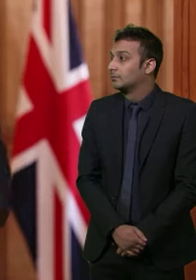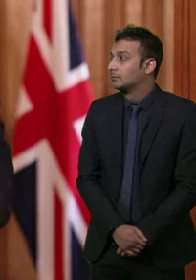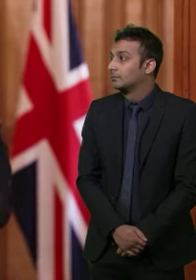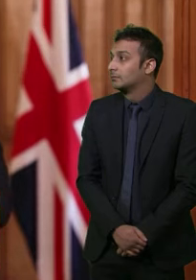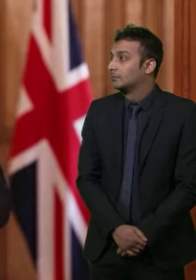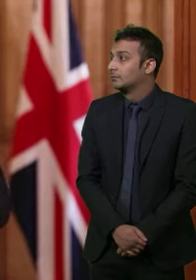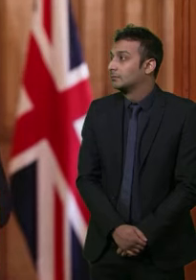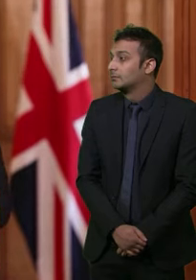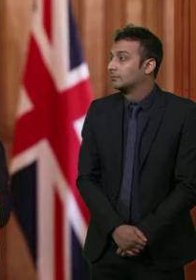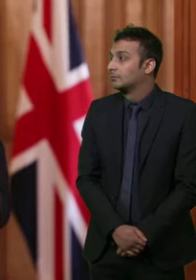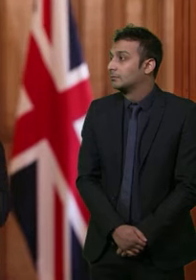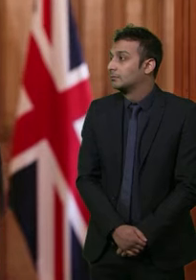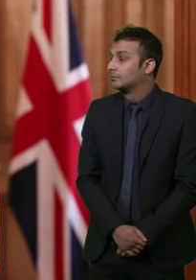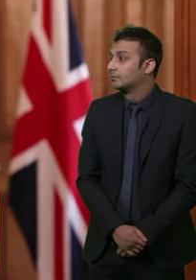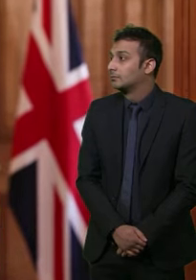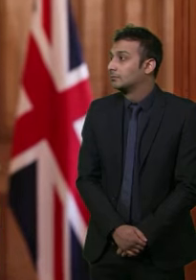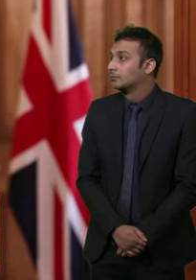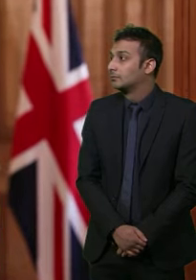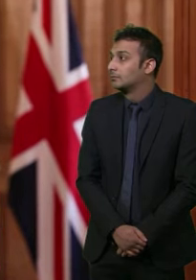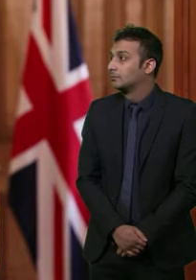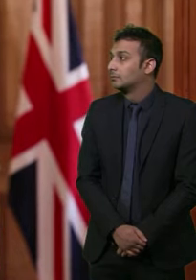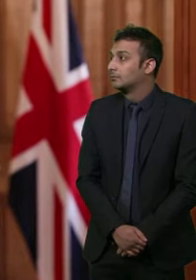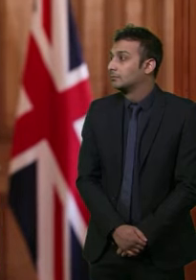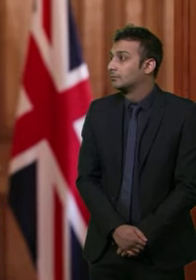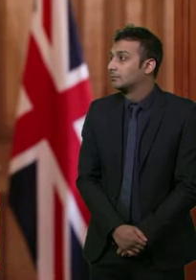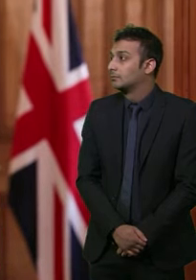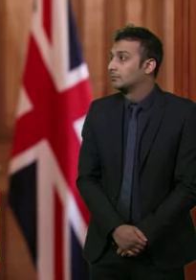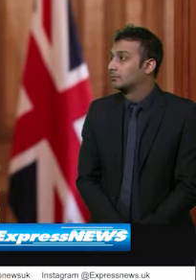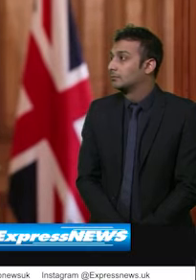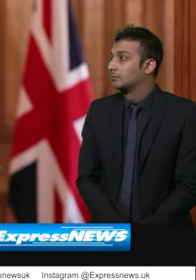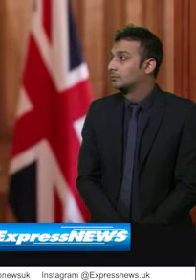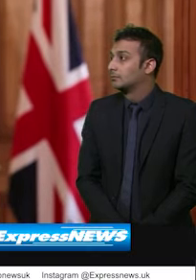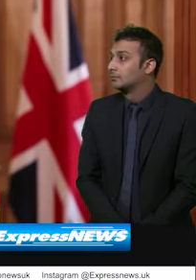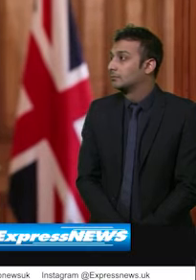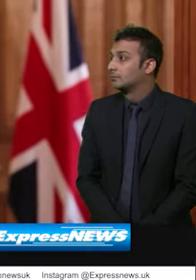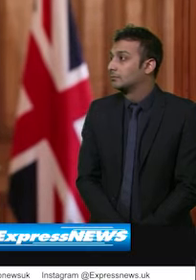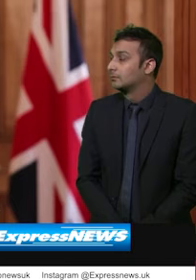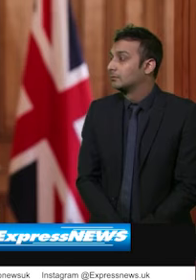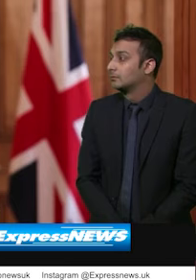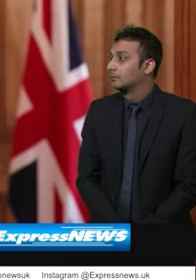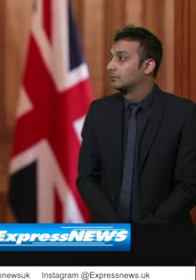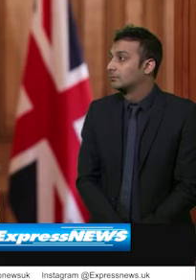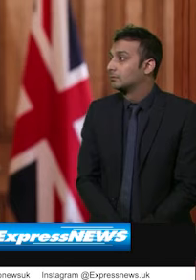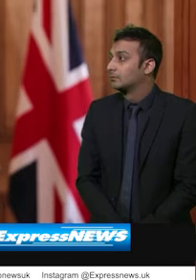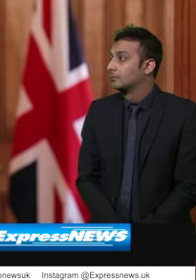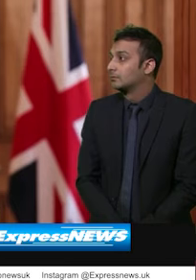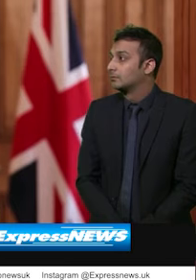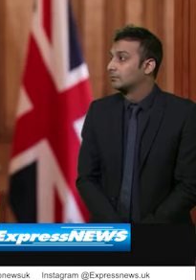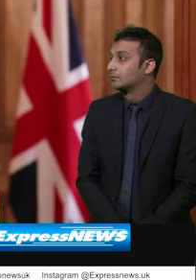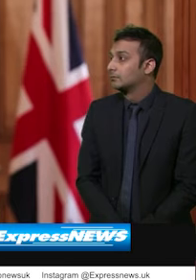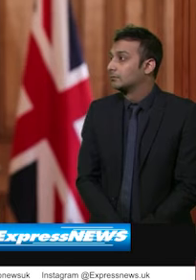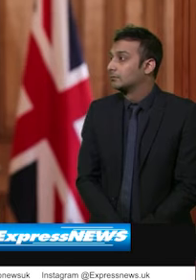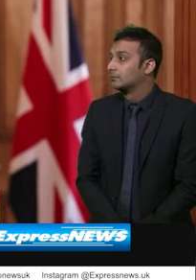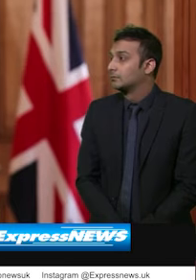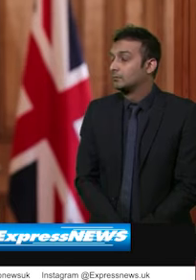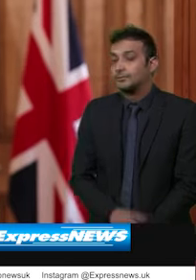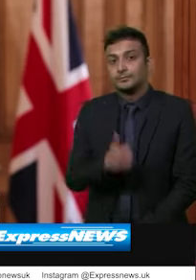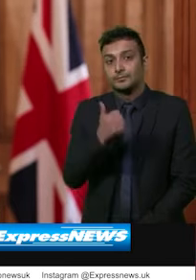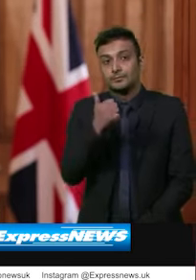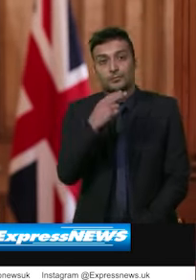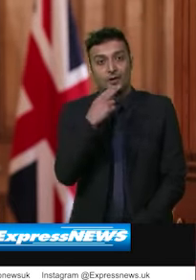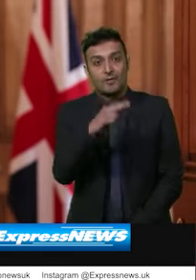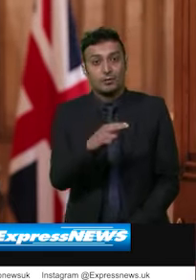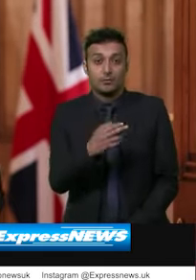pero hace buenas tardes muchas gracias por acompañarnos este ha sido un gran ejemplo y un día emotivo